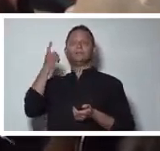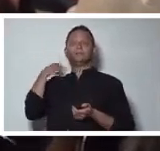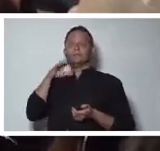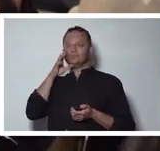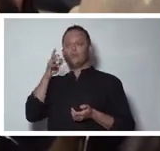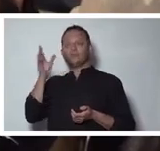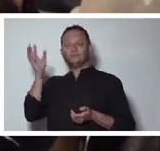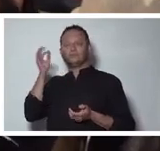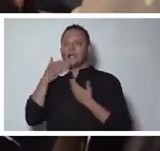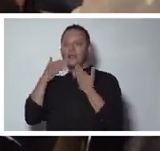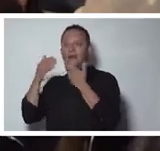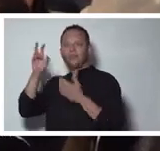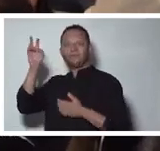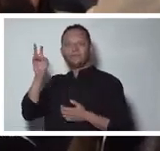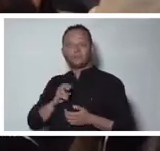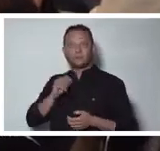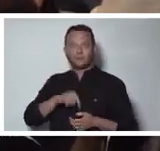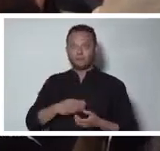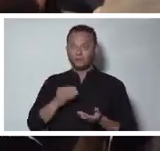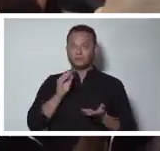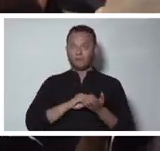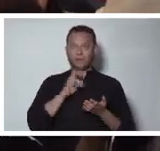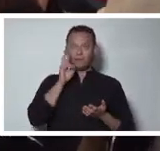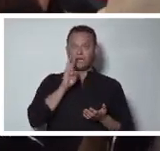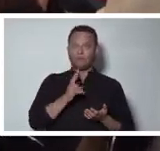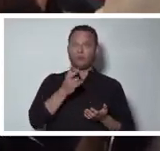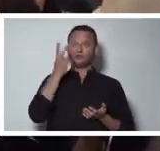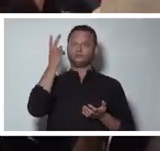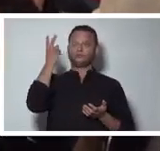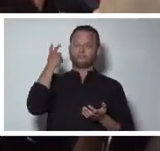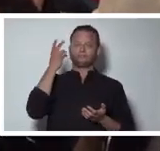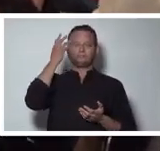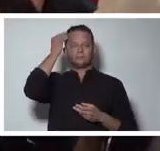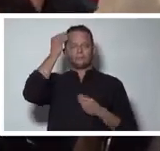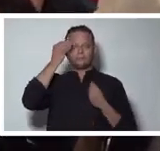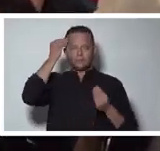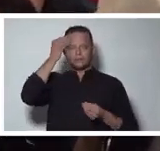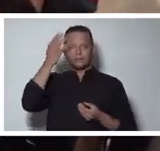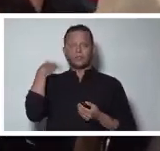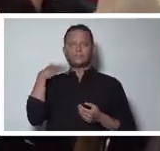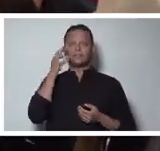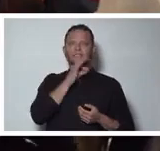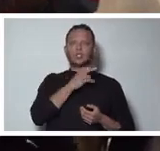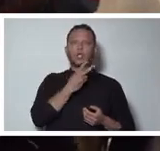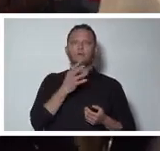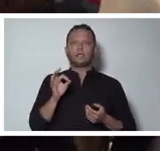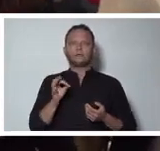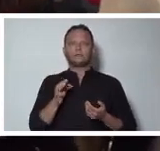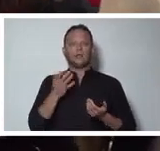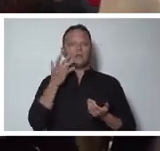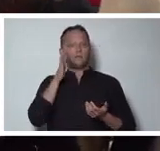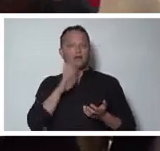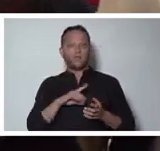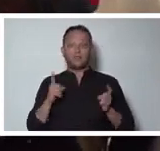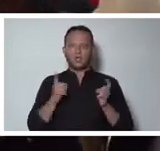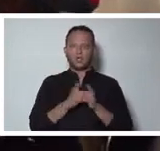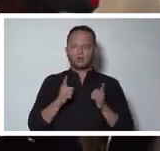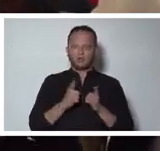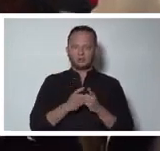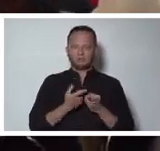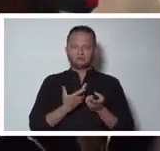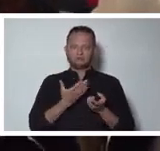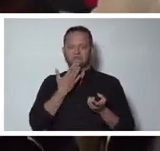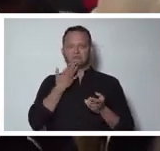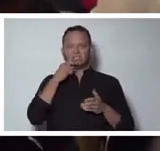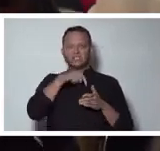ellas a veces miramos para atrás y pensamos en el siglo XX y nos parece que ha sido corto Aunque ha sido